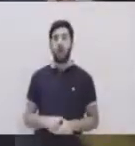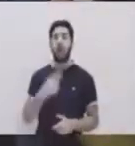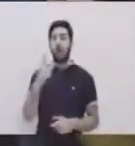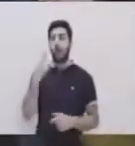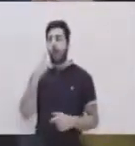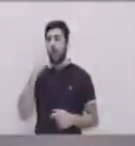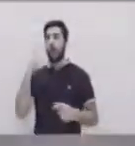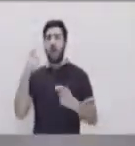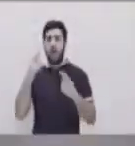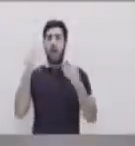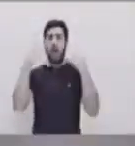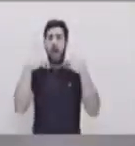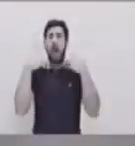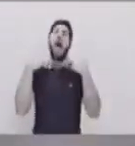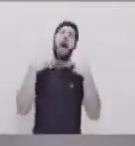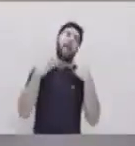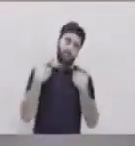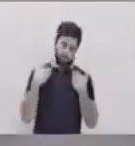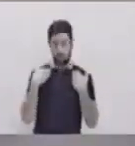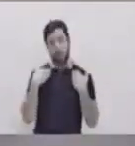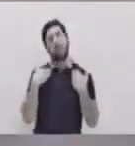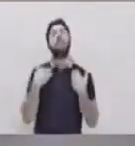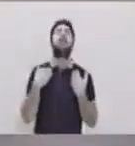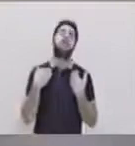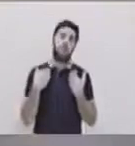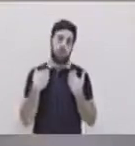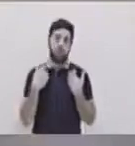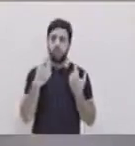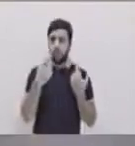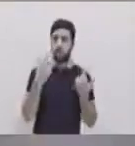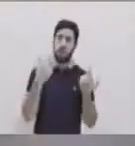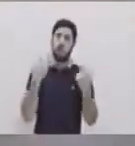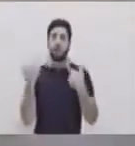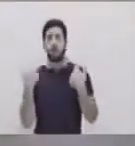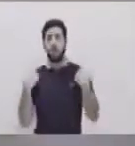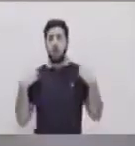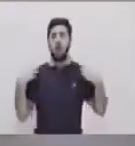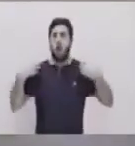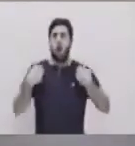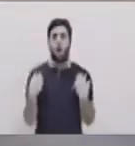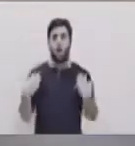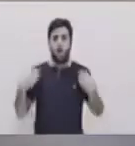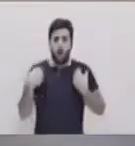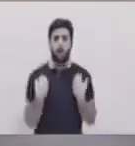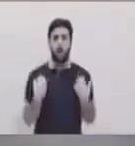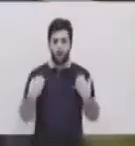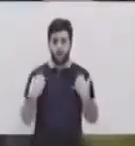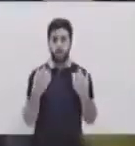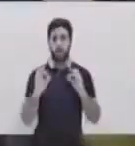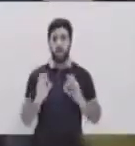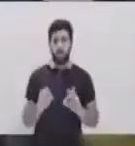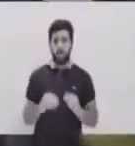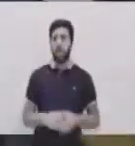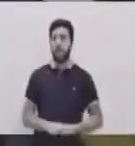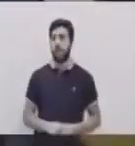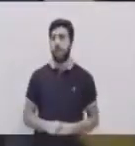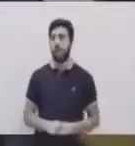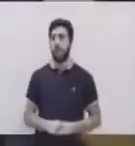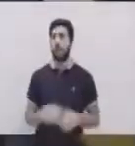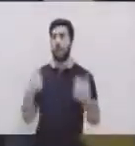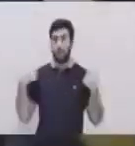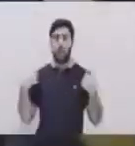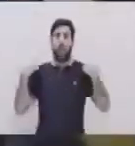movimiento rotativo de la cabeza por un lado, para el otro. No olviden respirar. Hombros hacia adelante, hacia